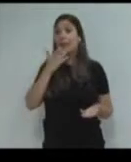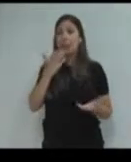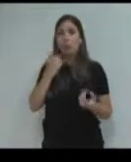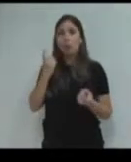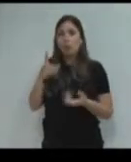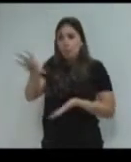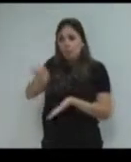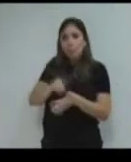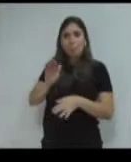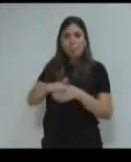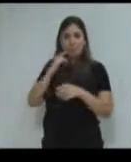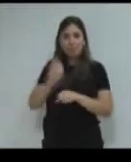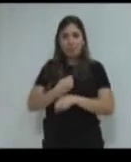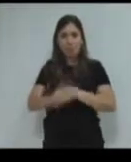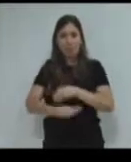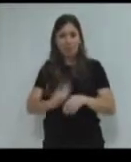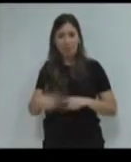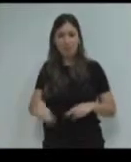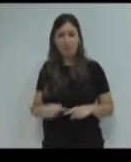él.